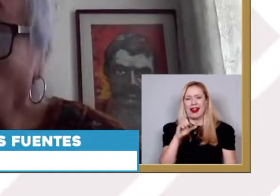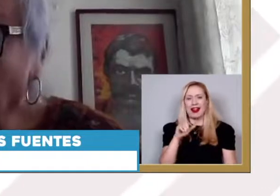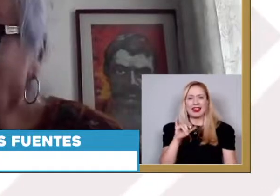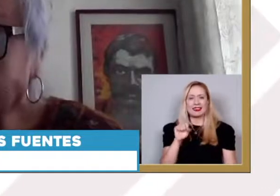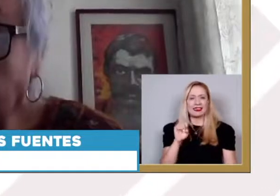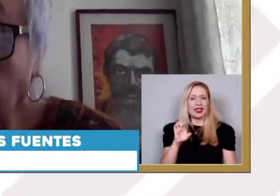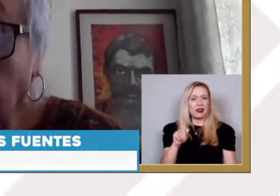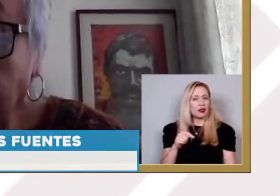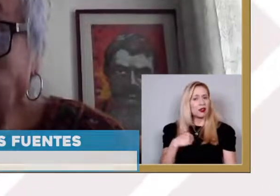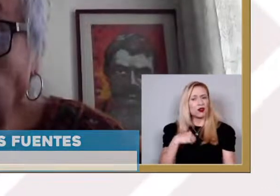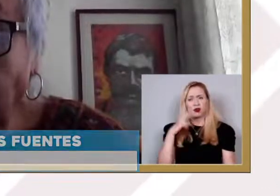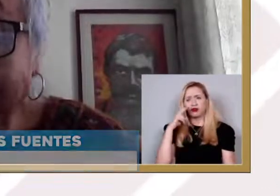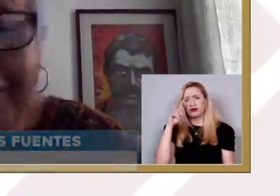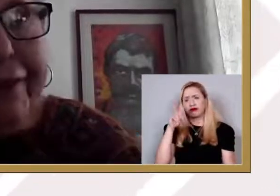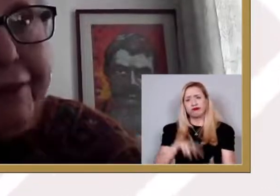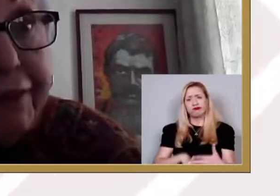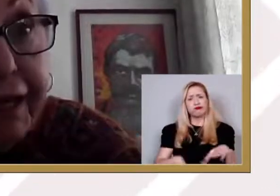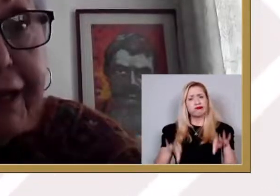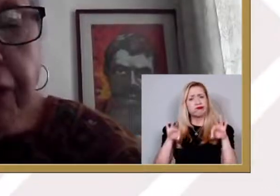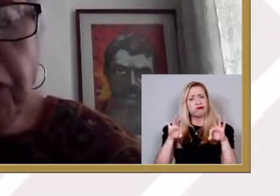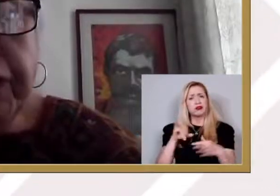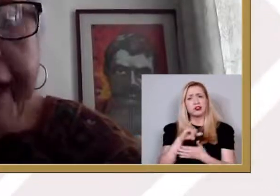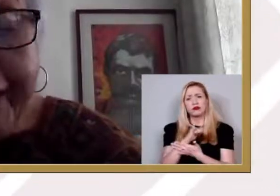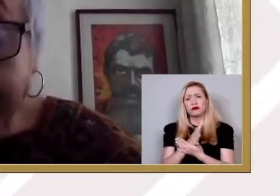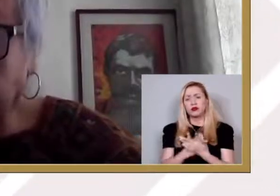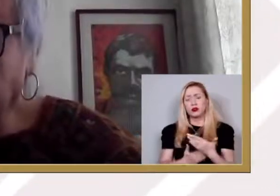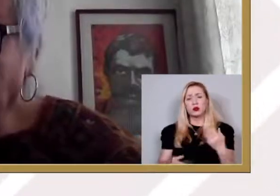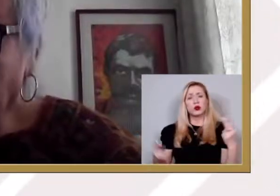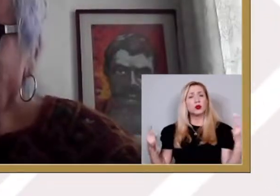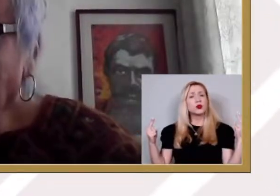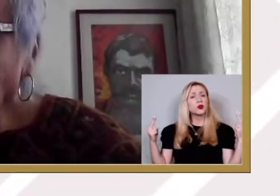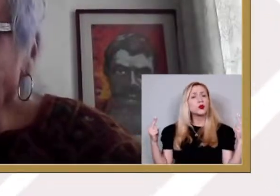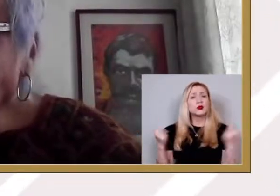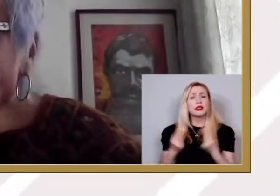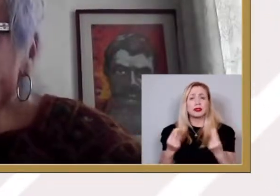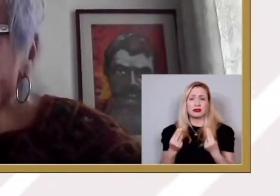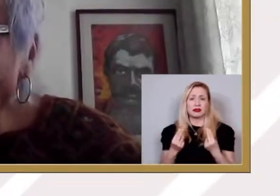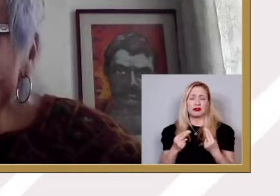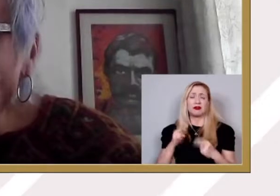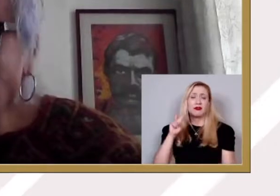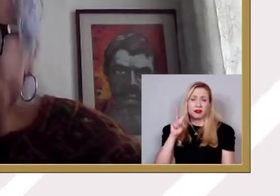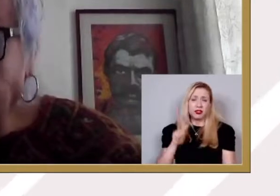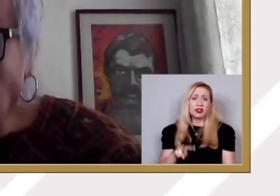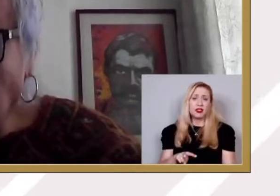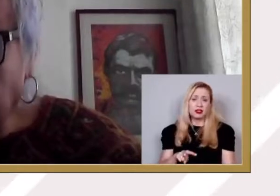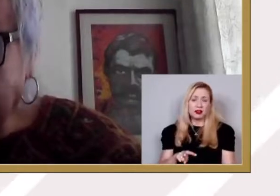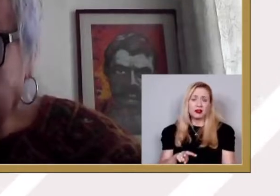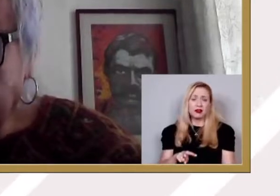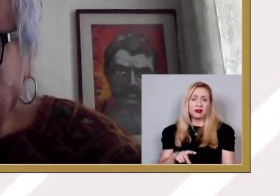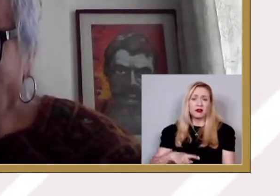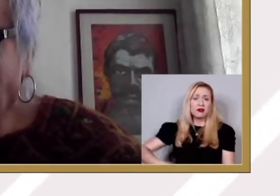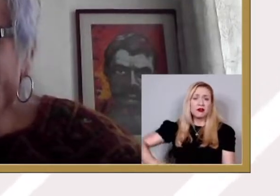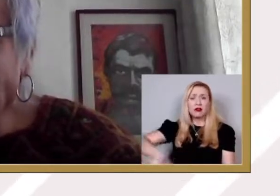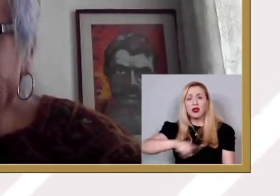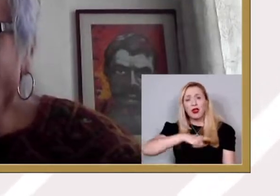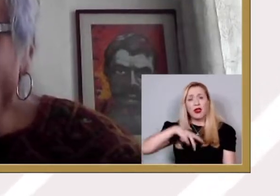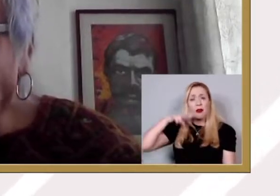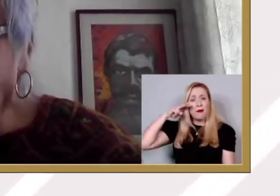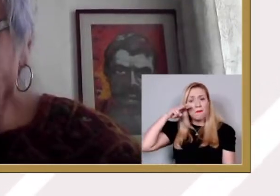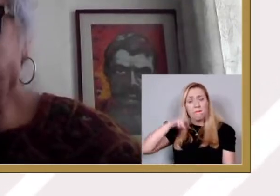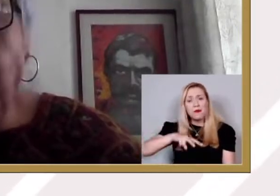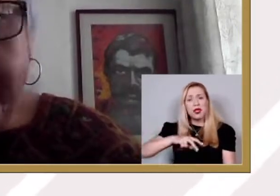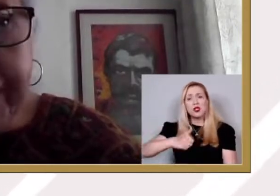completo el informe. Es un documento necesario y urgente para visualizar una ciudad y un país después de